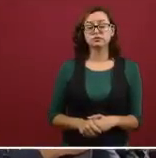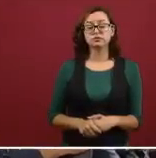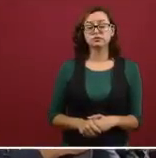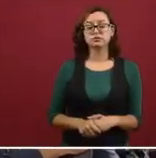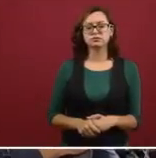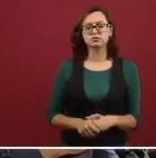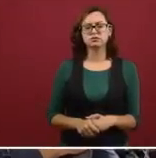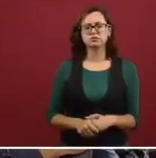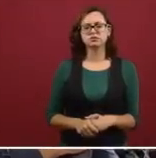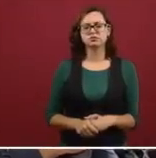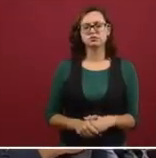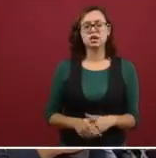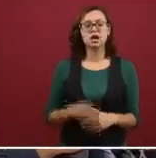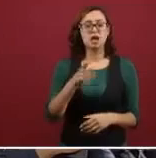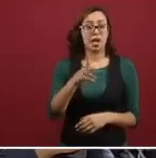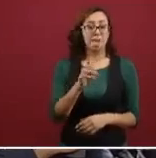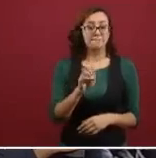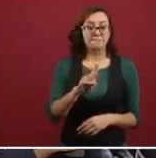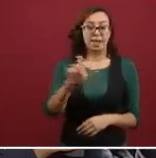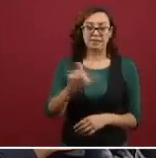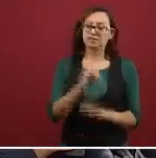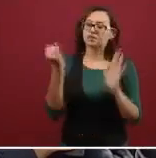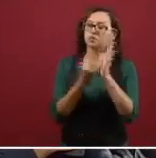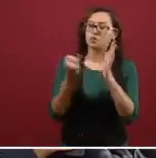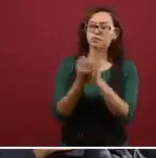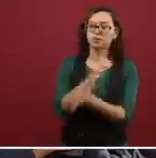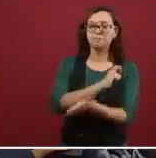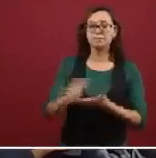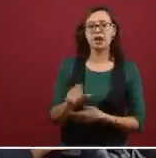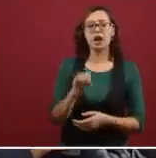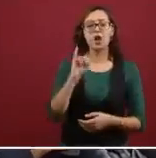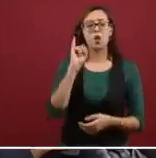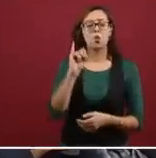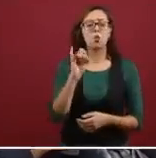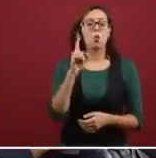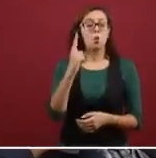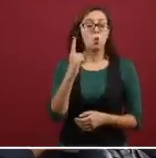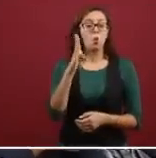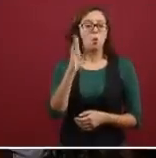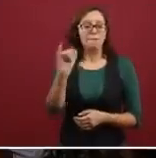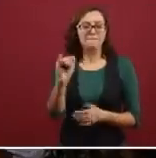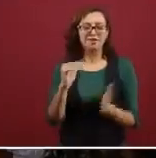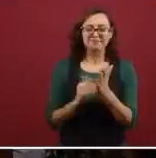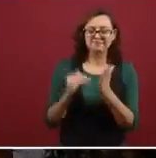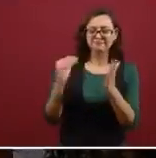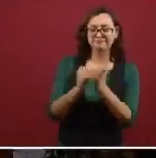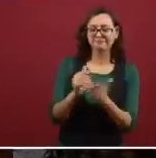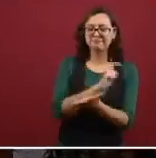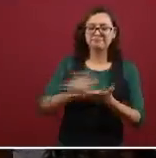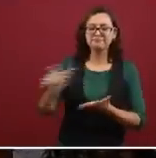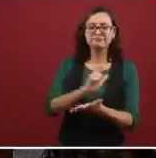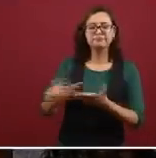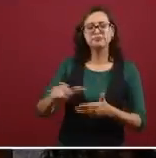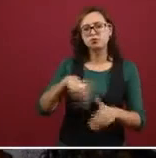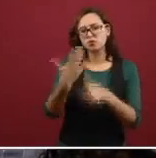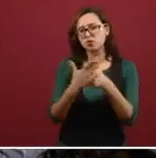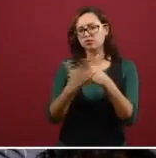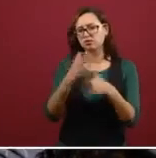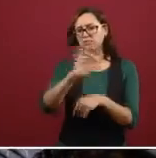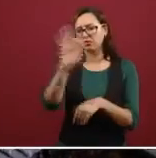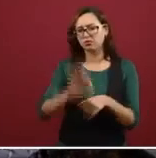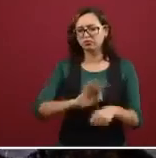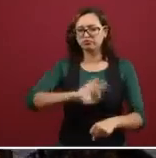de un millón de millones que paga Pemex de impuestos con la reforma fiscal, ¿cuánto dejaría de pagar aproximadamente? Y